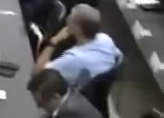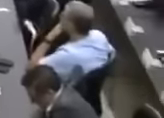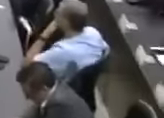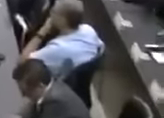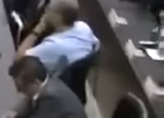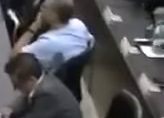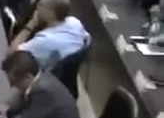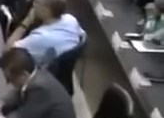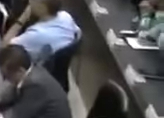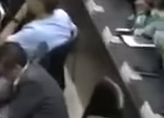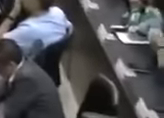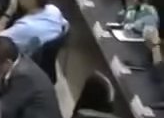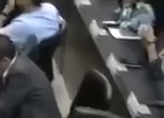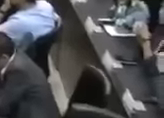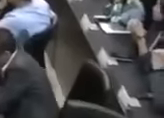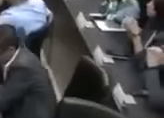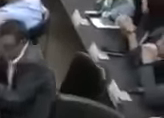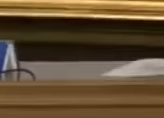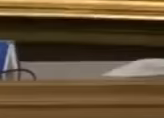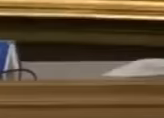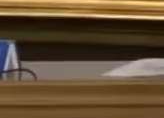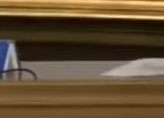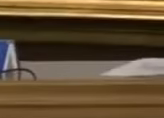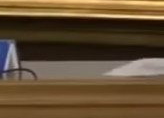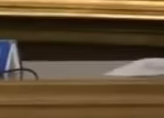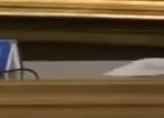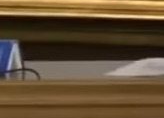Gracias, diputado